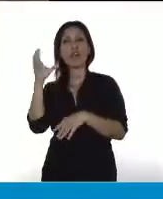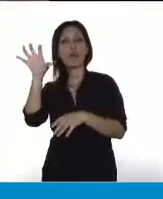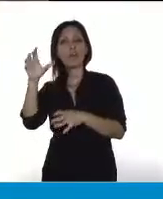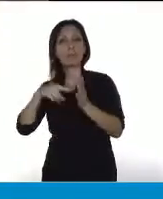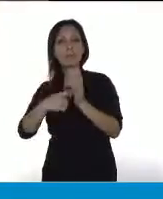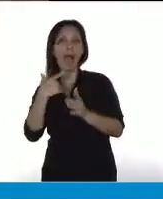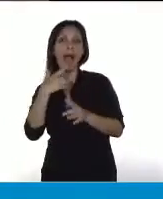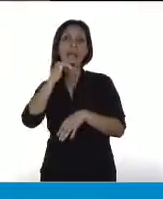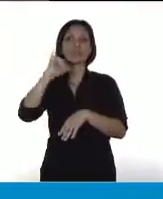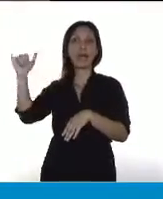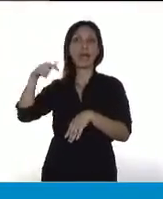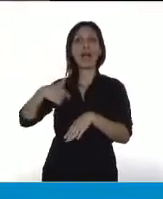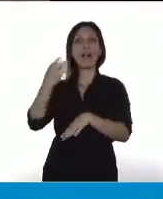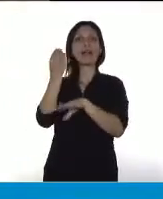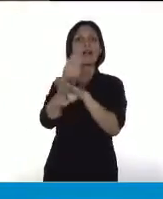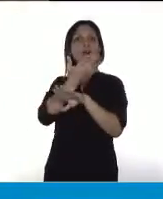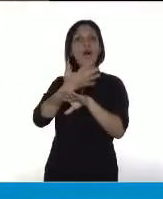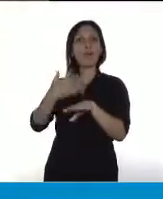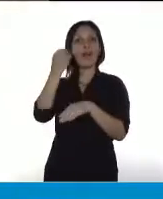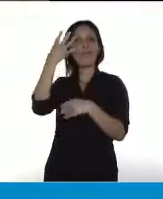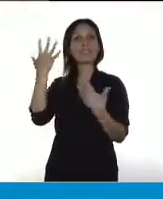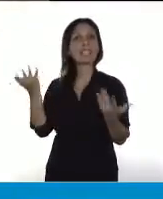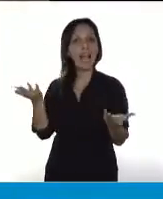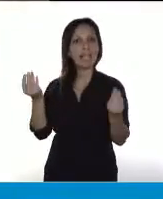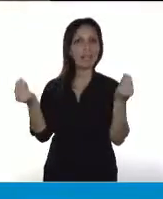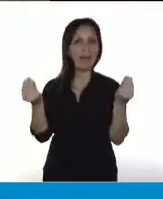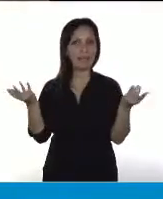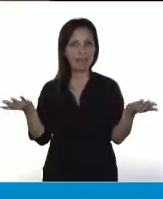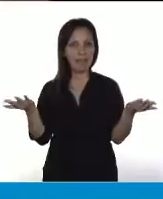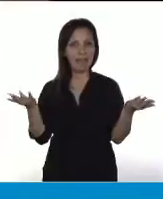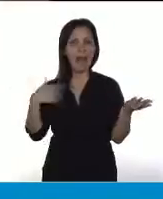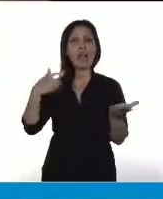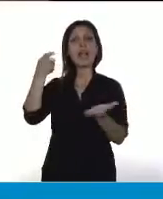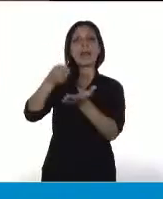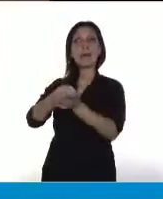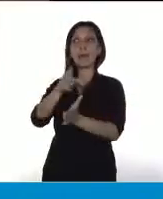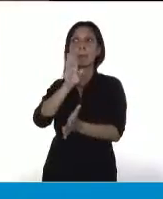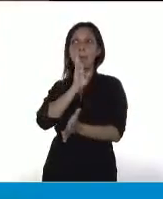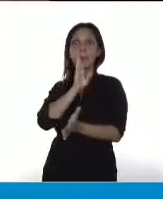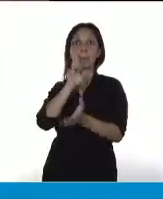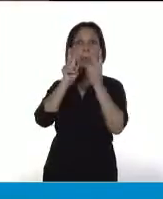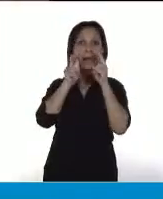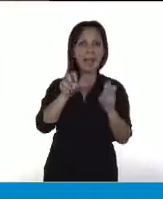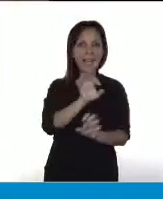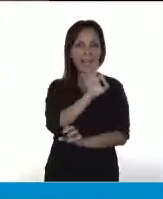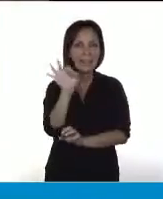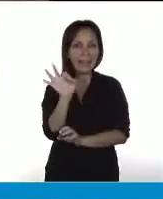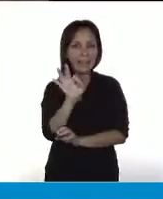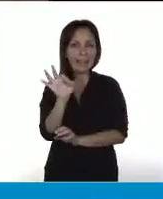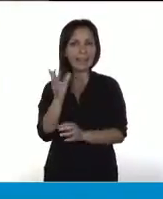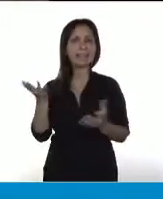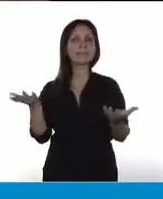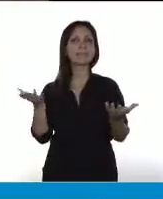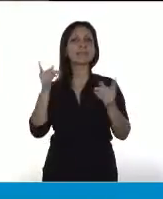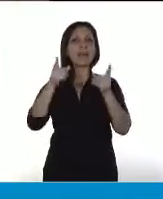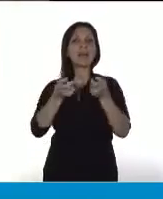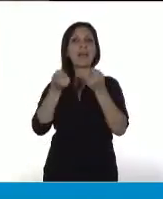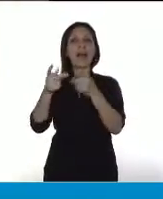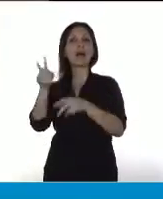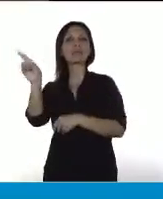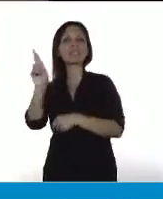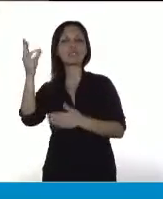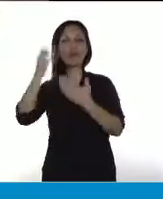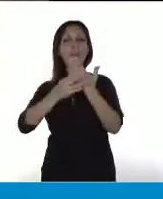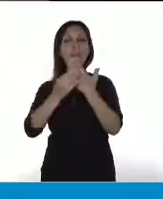denunciaban, pero ahora, no sé qué pasó, la pagan sin siquiera investigarla. Además, se autoriza al ministro de